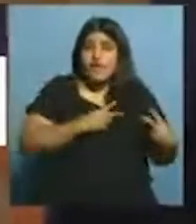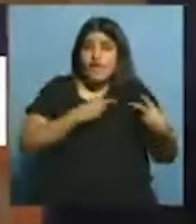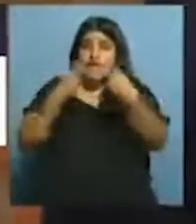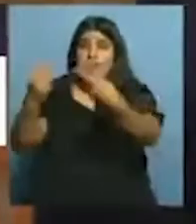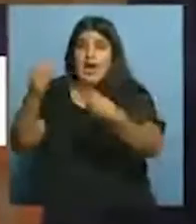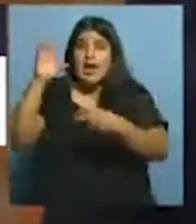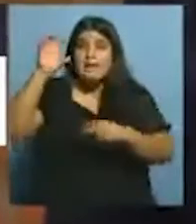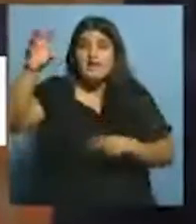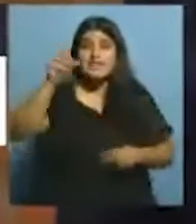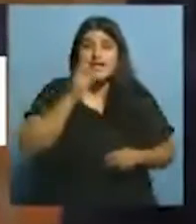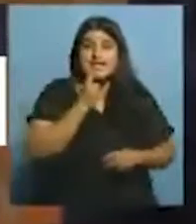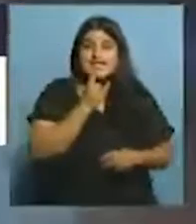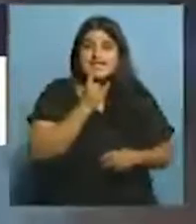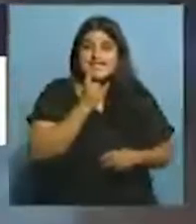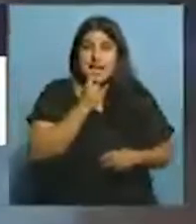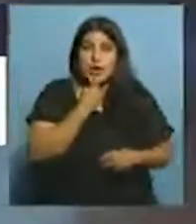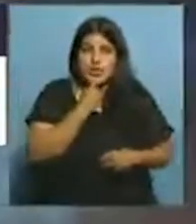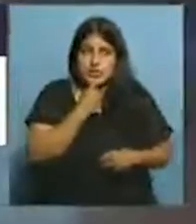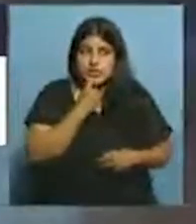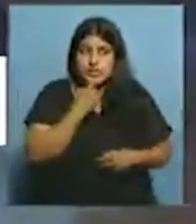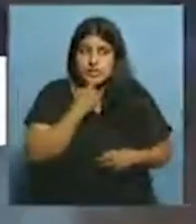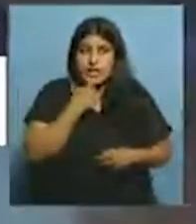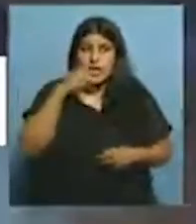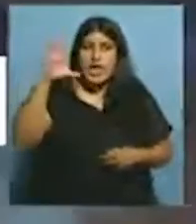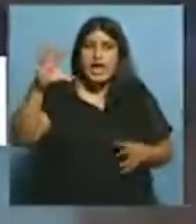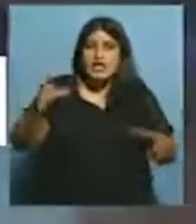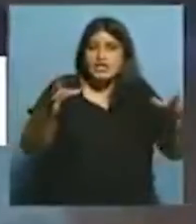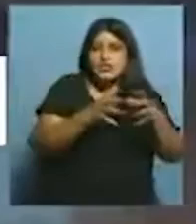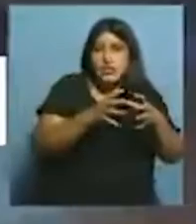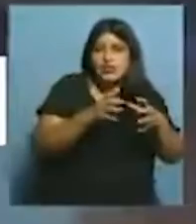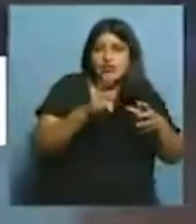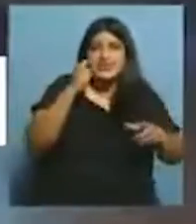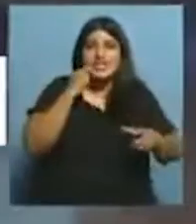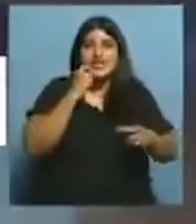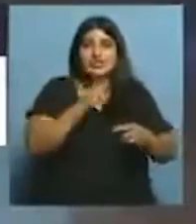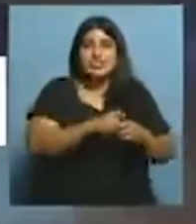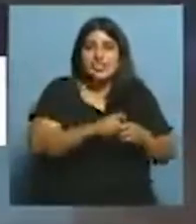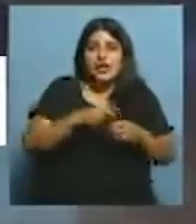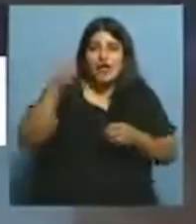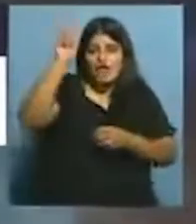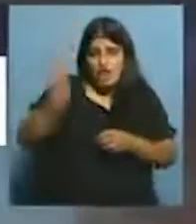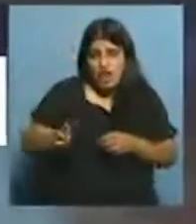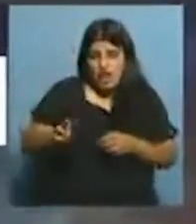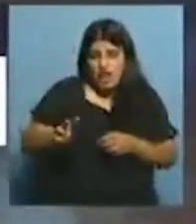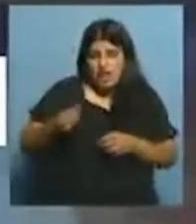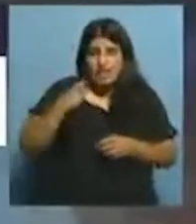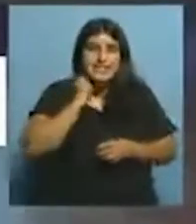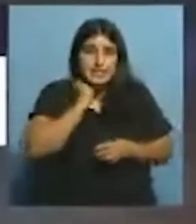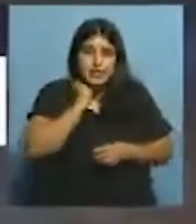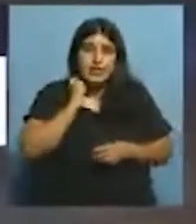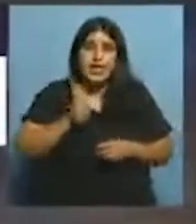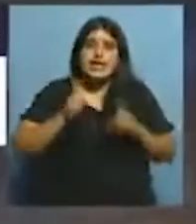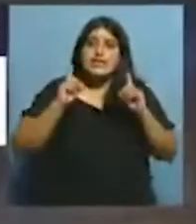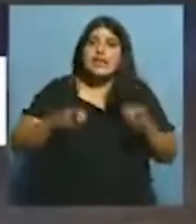San Luis, donde va a tener lugar la reunión del Consejo Federal de Seguridad Vial, y habría que tener en cuenta importantes novedades porque se